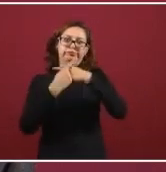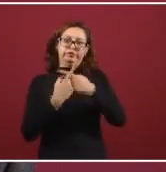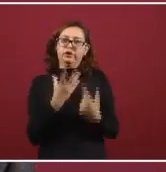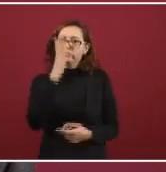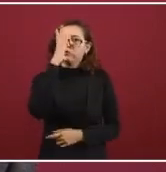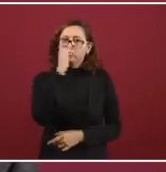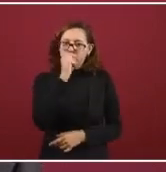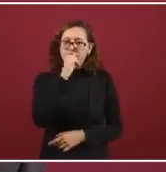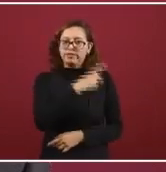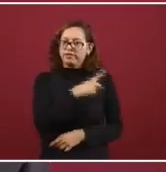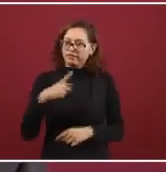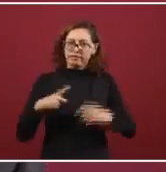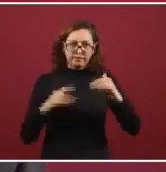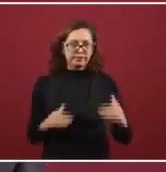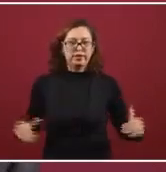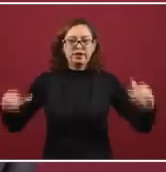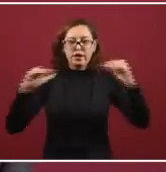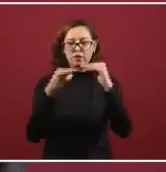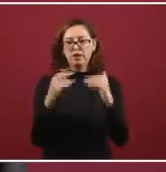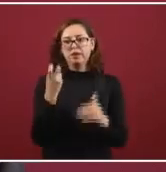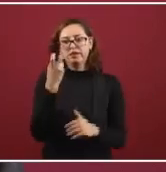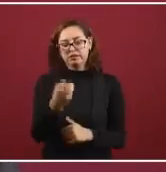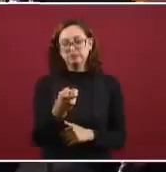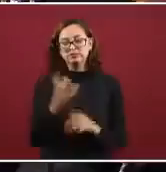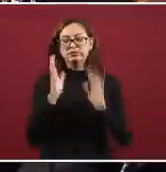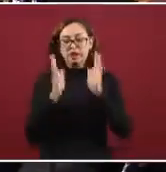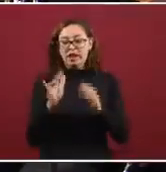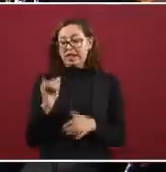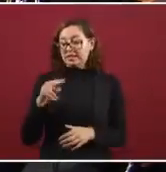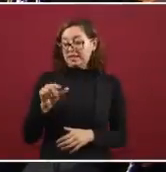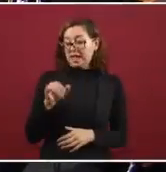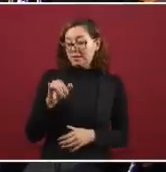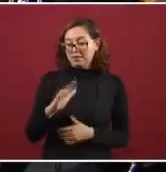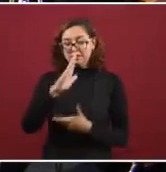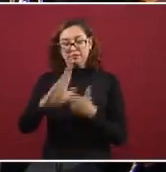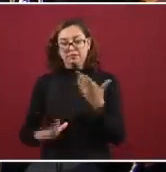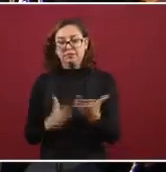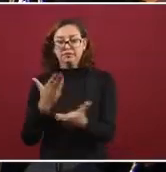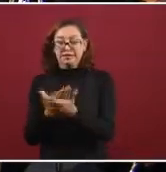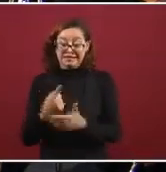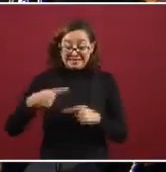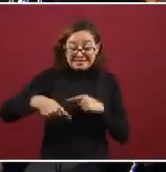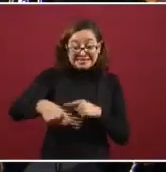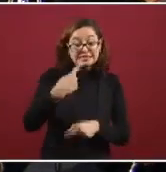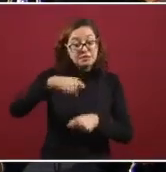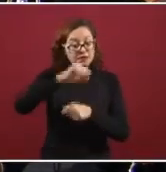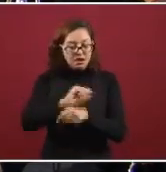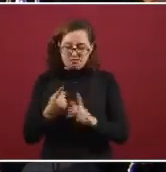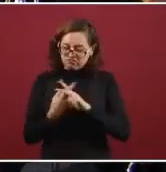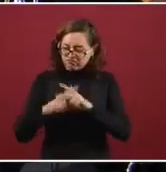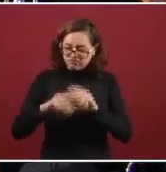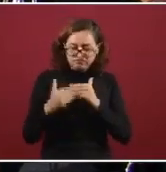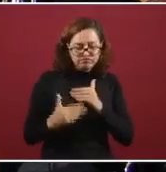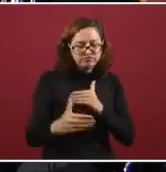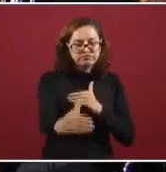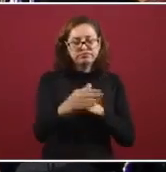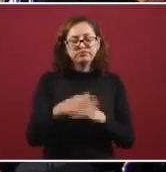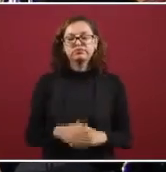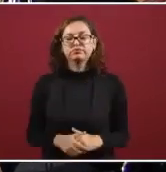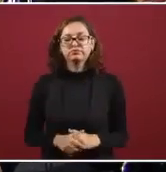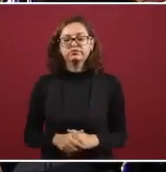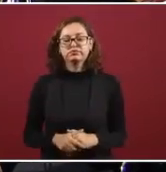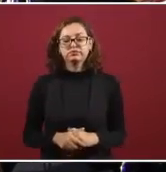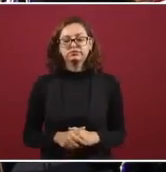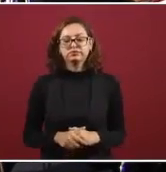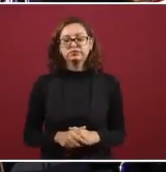Nacional de Migración presentó las ideas principales, ya está listo y lo van a arrancar esta semana. Y ahí, bueno, pues